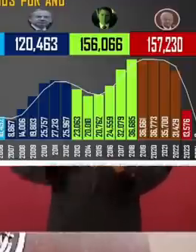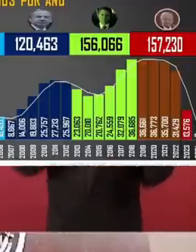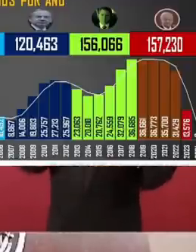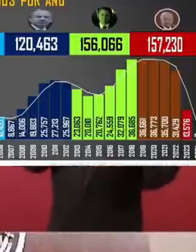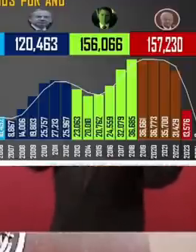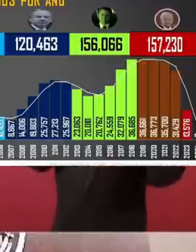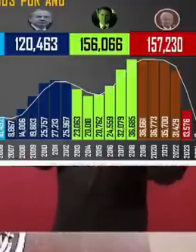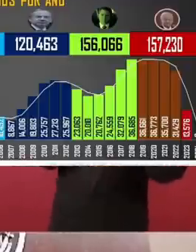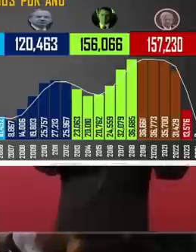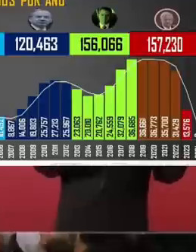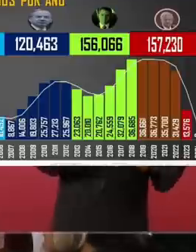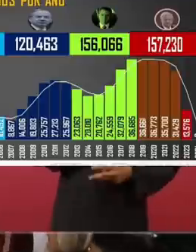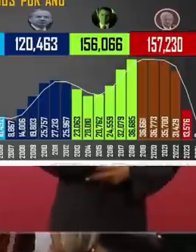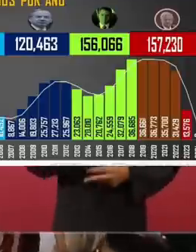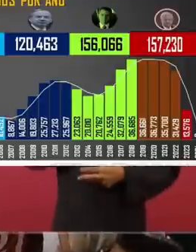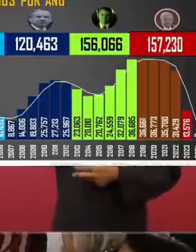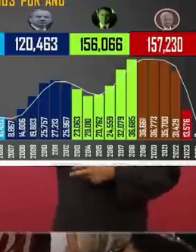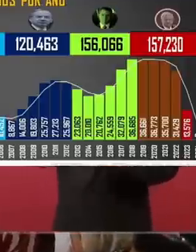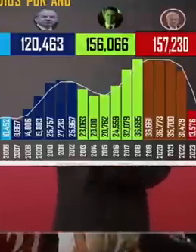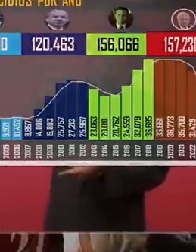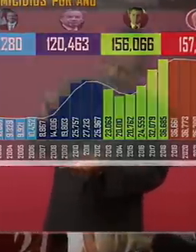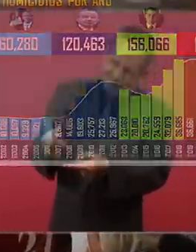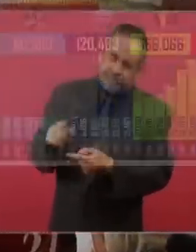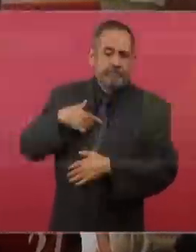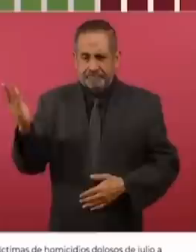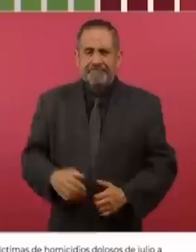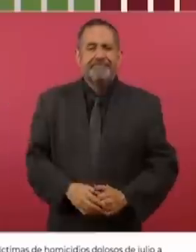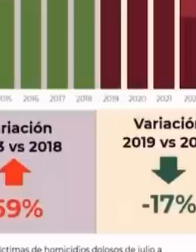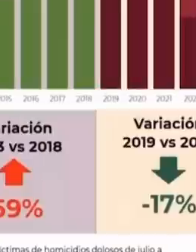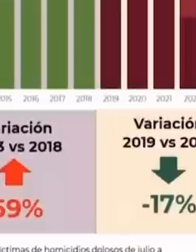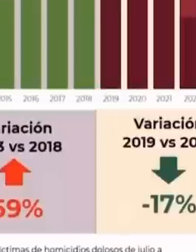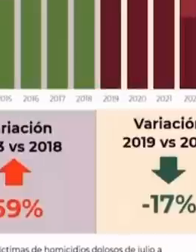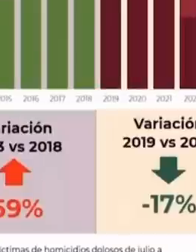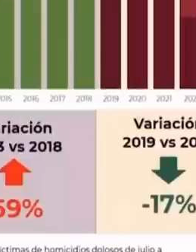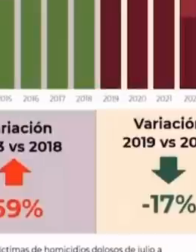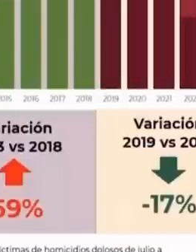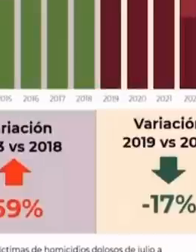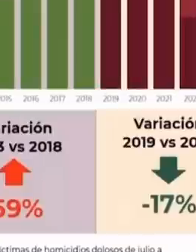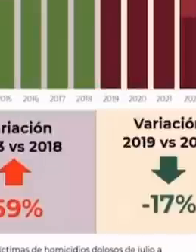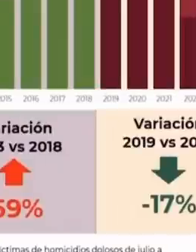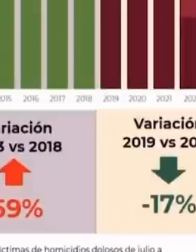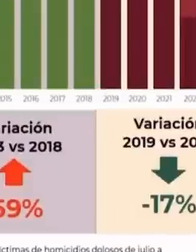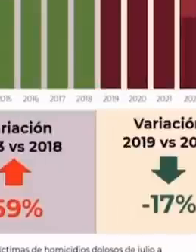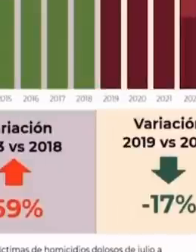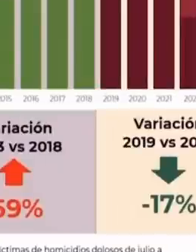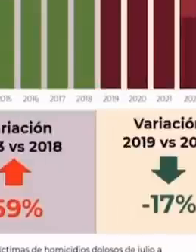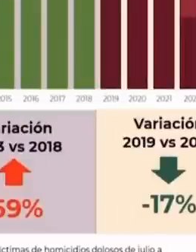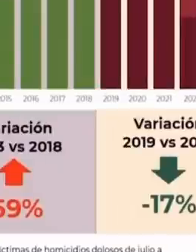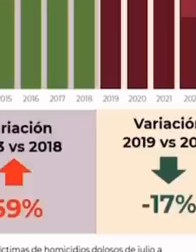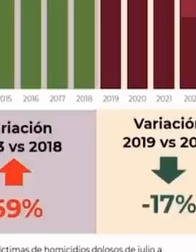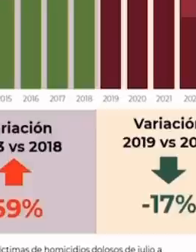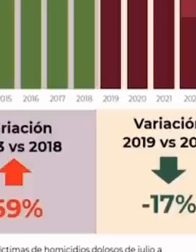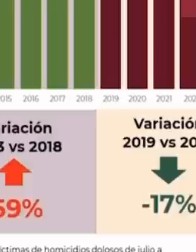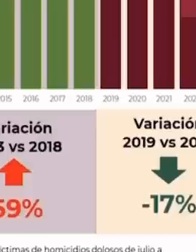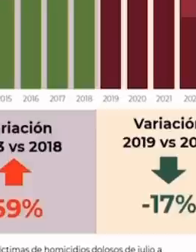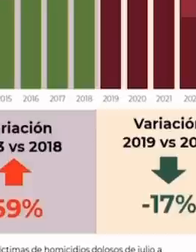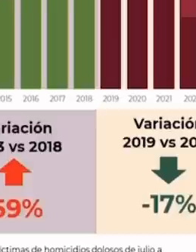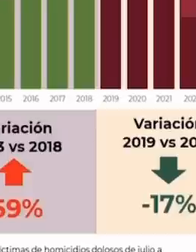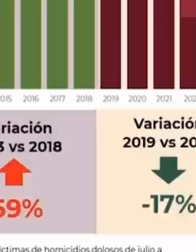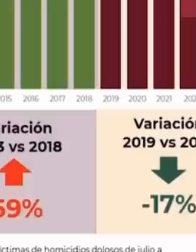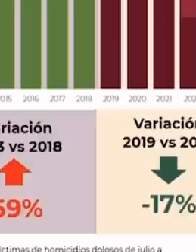gobiernos. Una disminución en el tiempo que llevamos. Porque con Salinas aumentó 9.2%. Con Zedillo